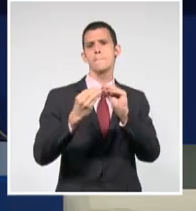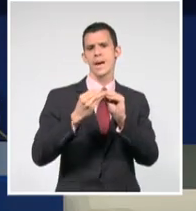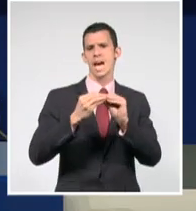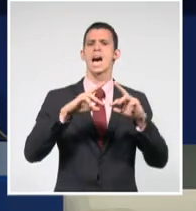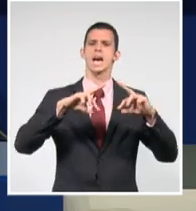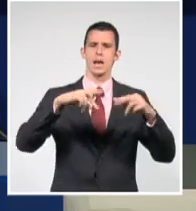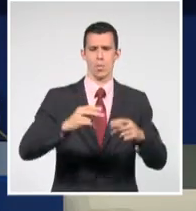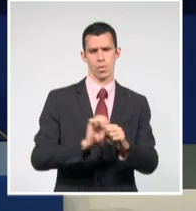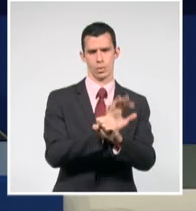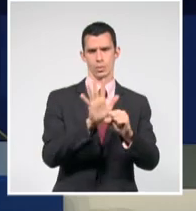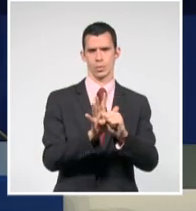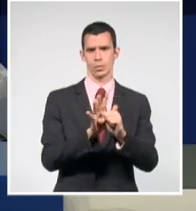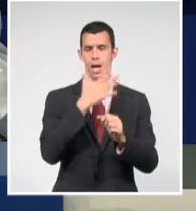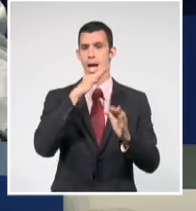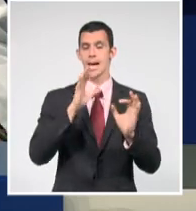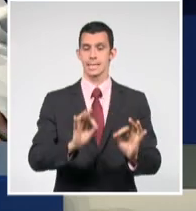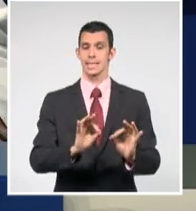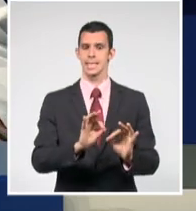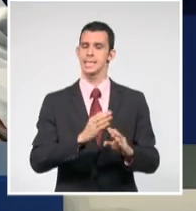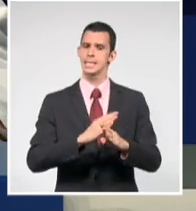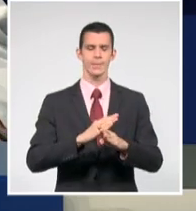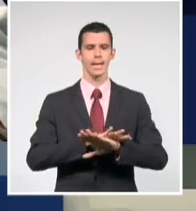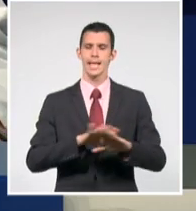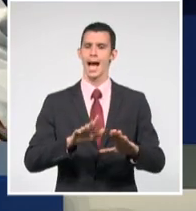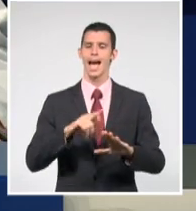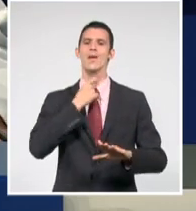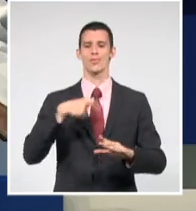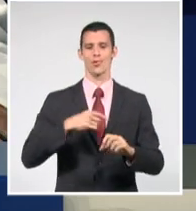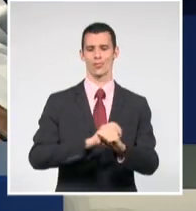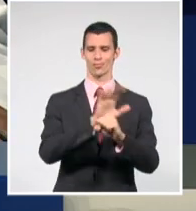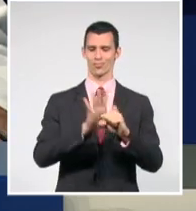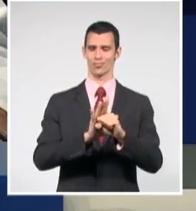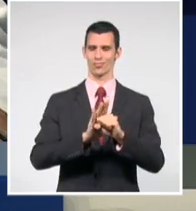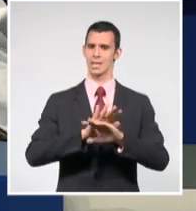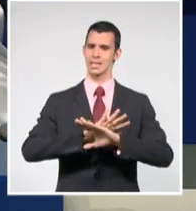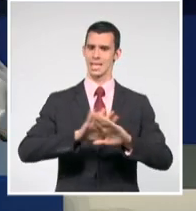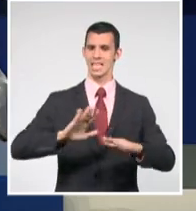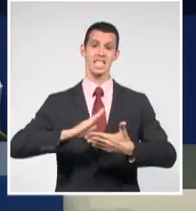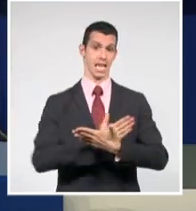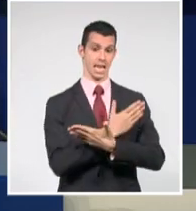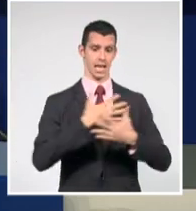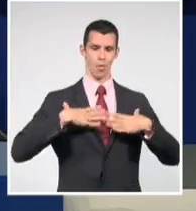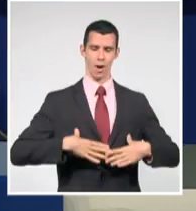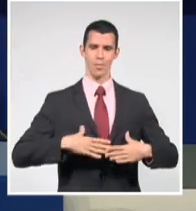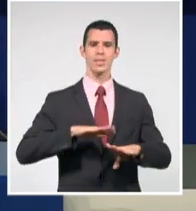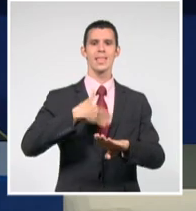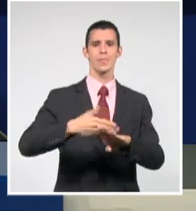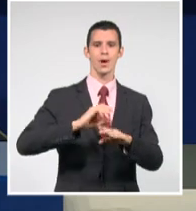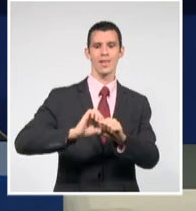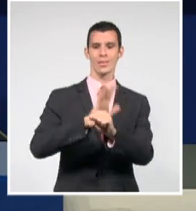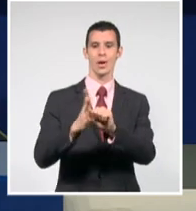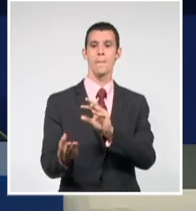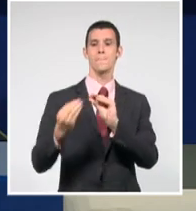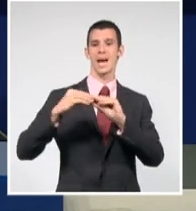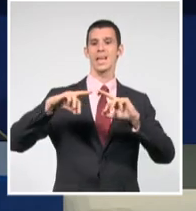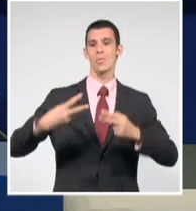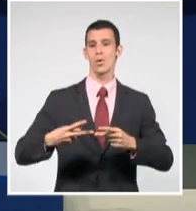entonces no me deja una inmunidad de por vida. Características todas estas